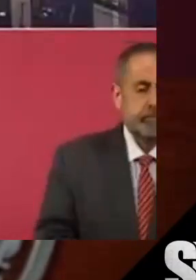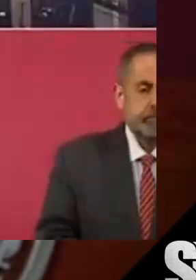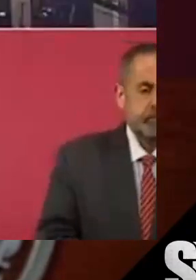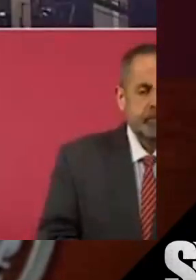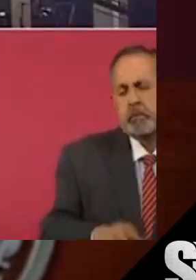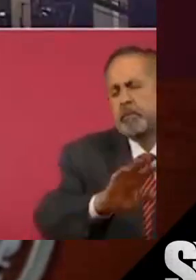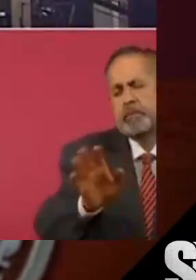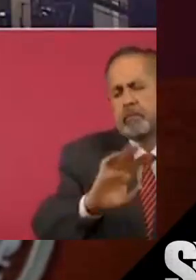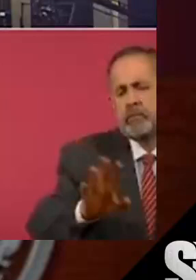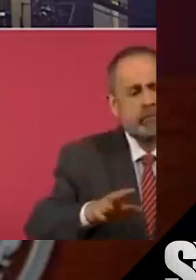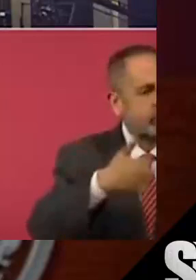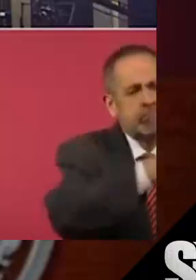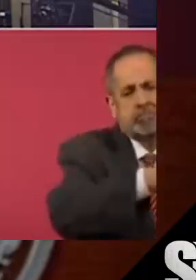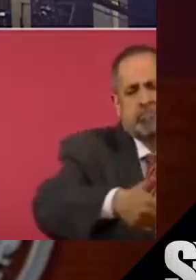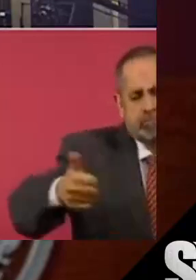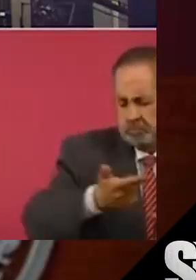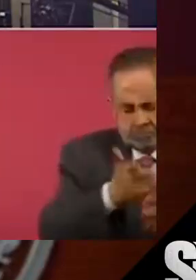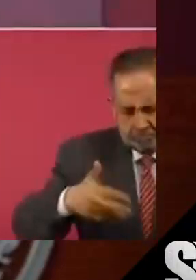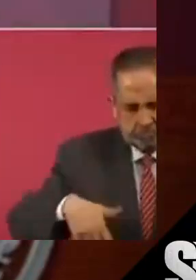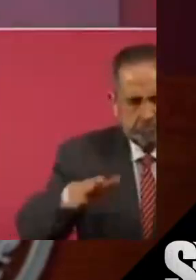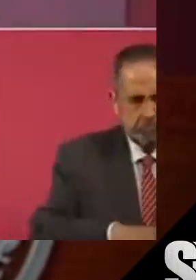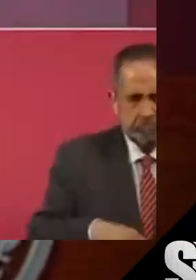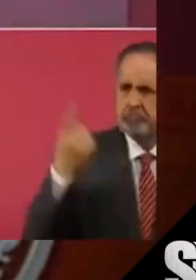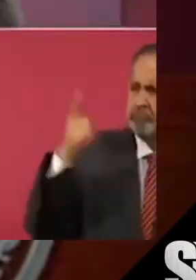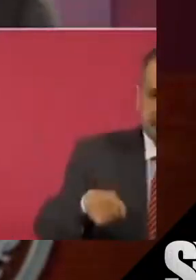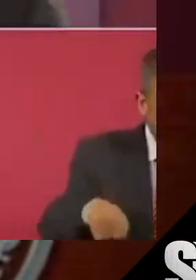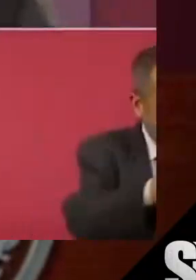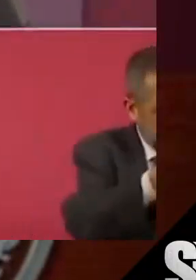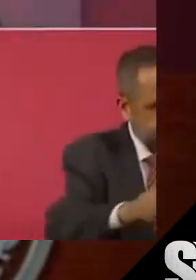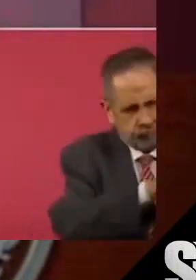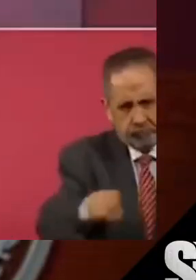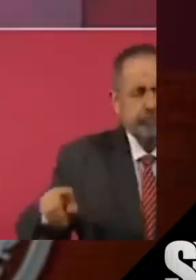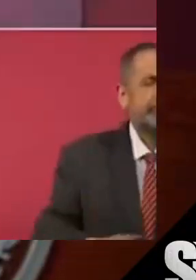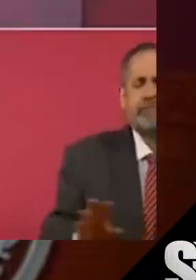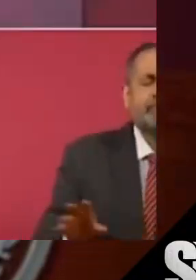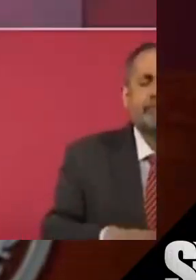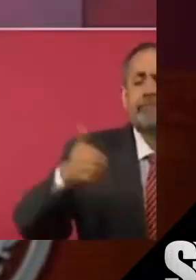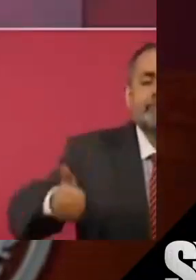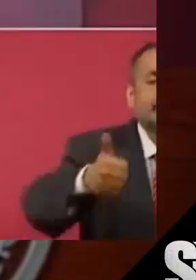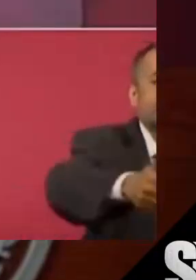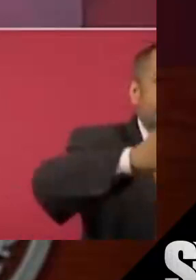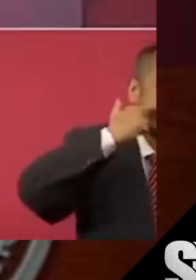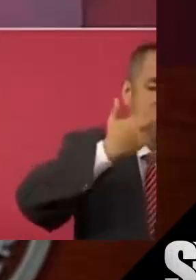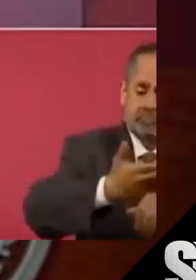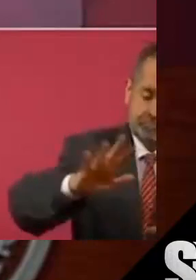No, es que cada quien es libre. Aquí no se obliga a nadie. Cada quien es responsable de sus actos.